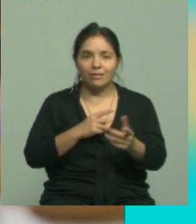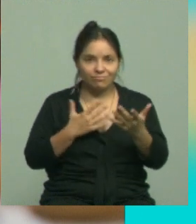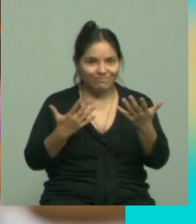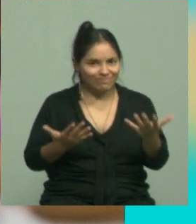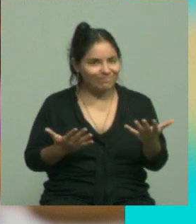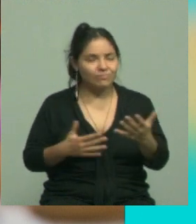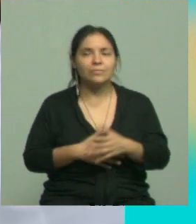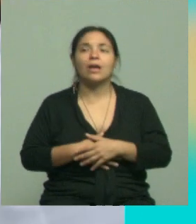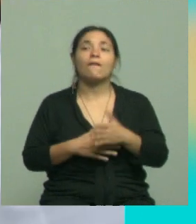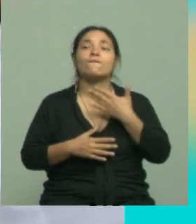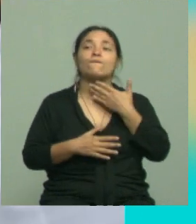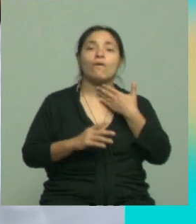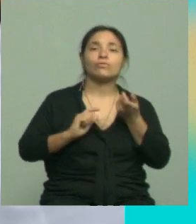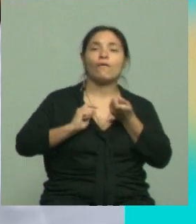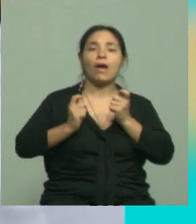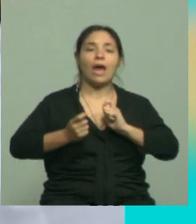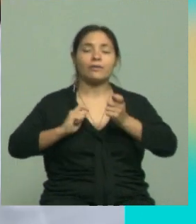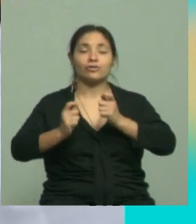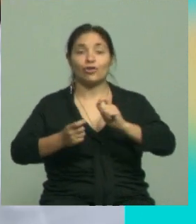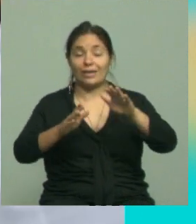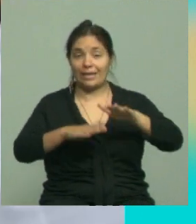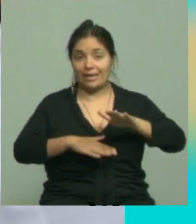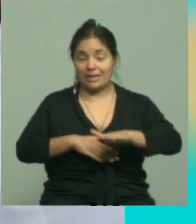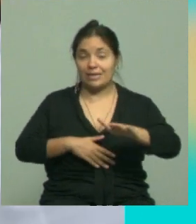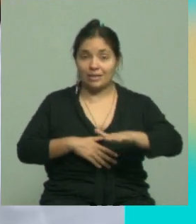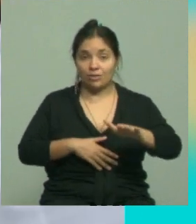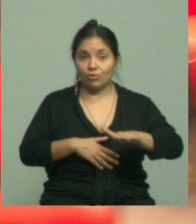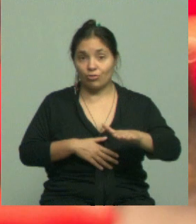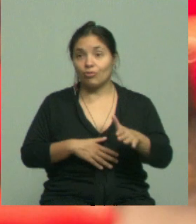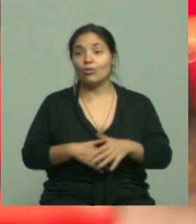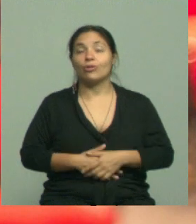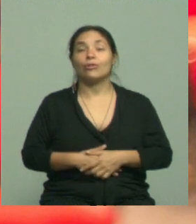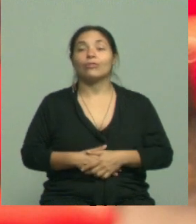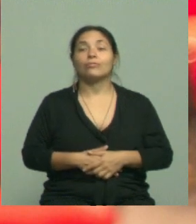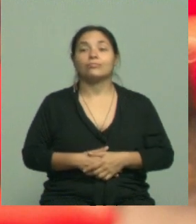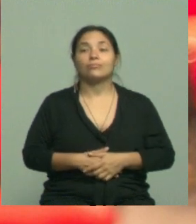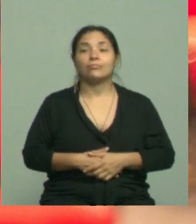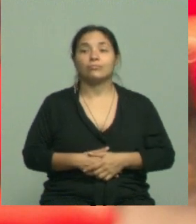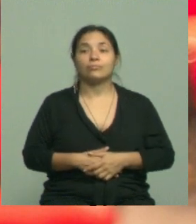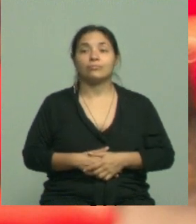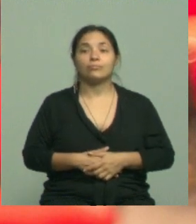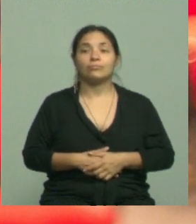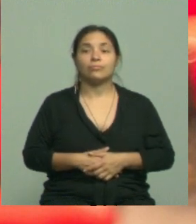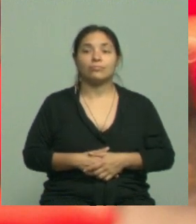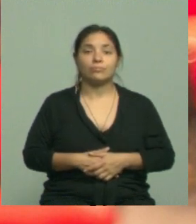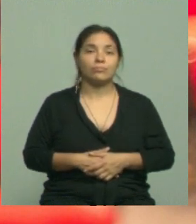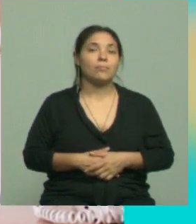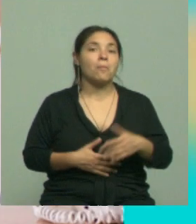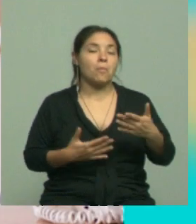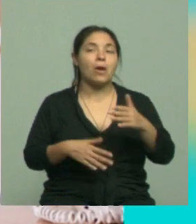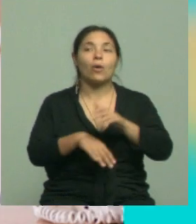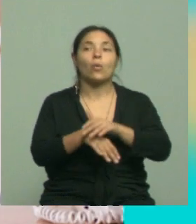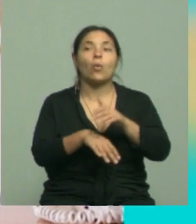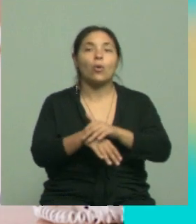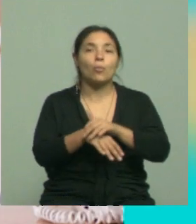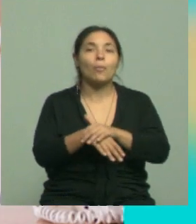las variaciones de la voz en infancia, en muchas ocasiones pueden quedar encubiertas por parte del crecimiento